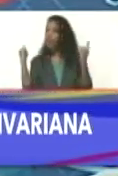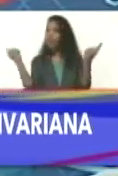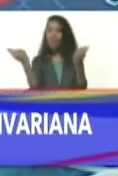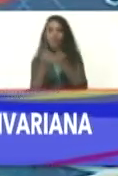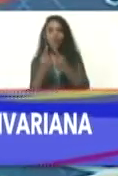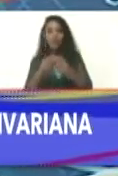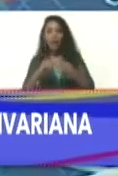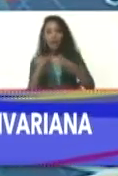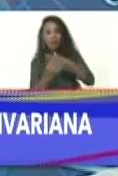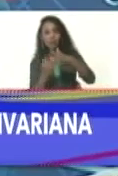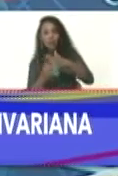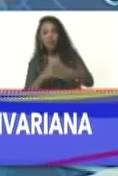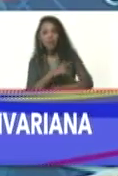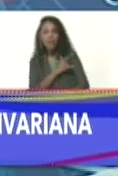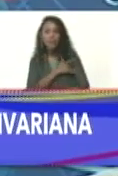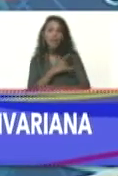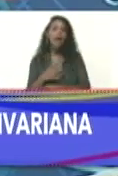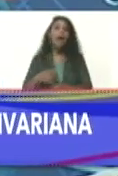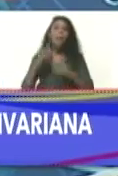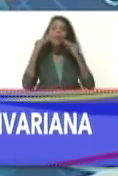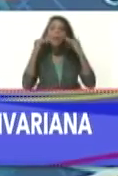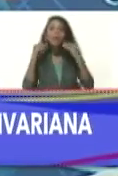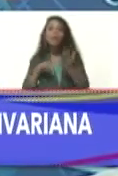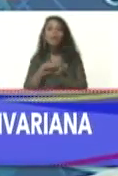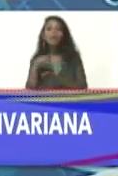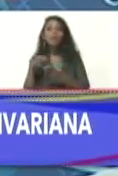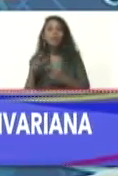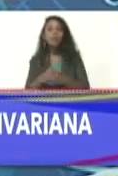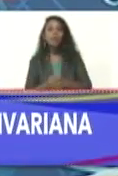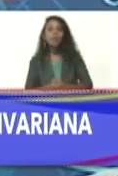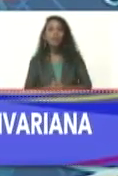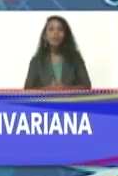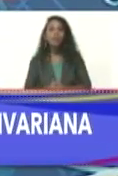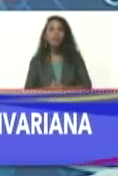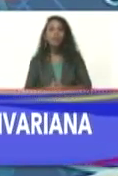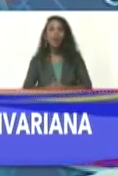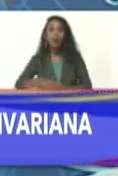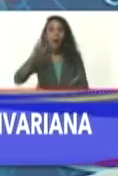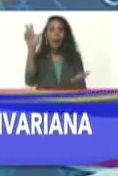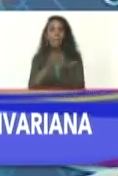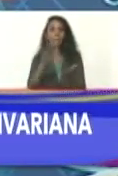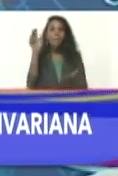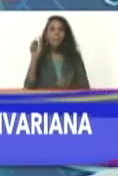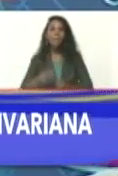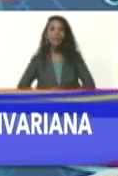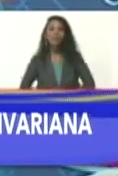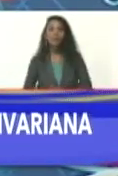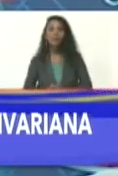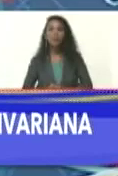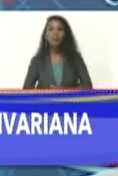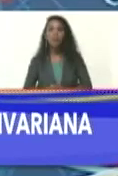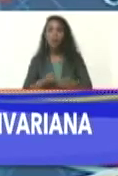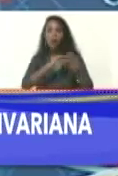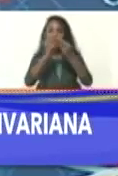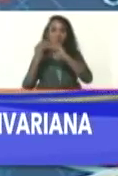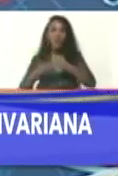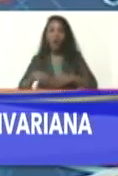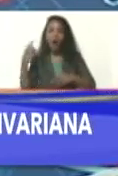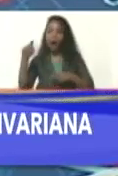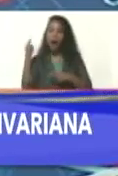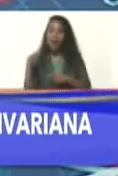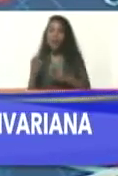las sedes de la Universidad Nacional Experimental, la UNES. Aprobado. Vamos a arreglar la UNES. Aquí están los